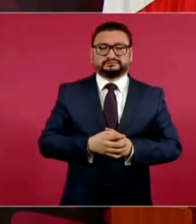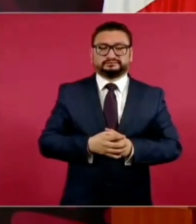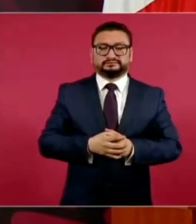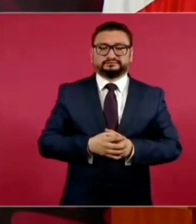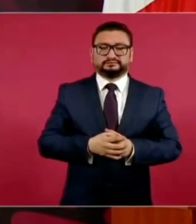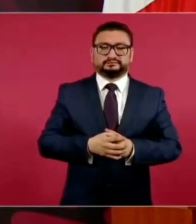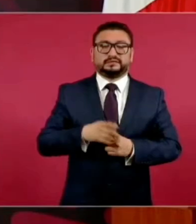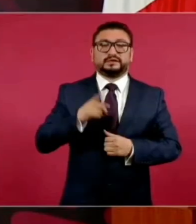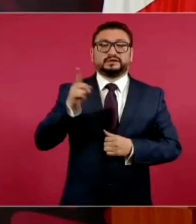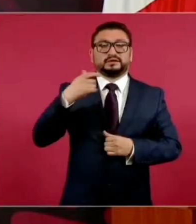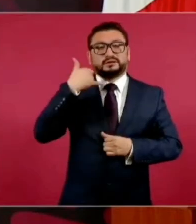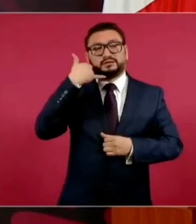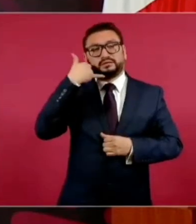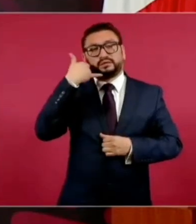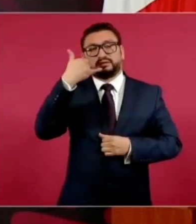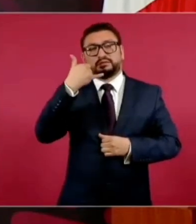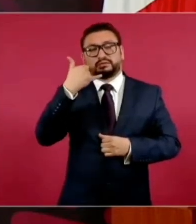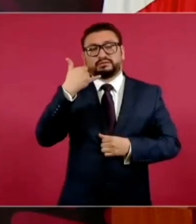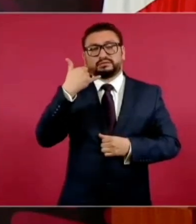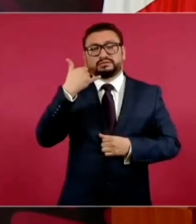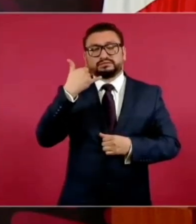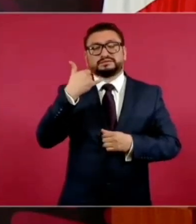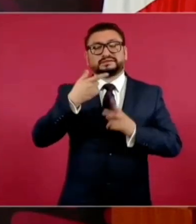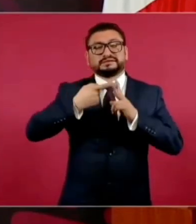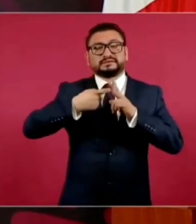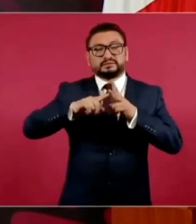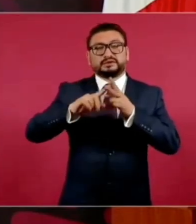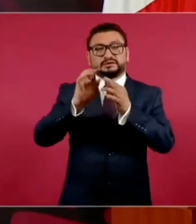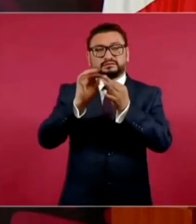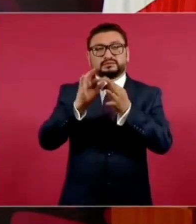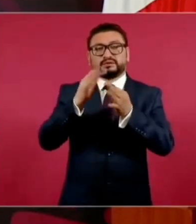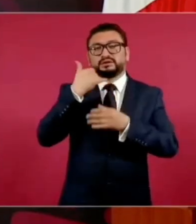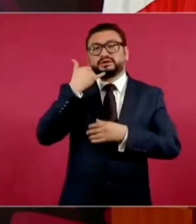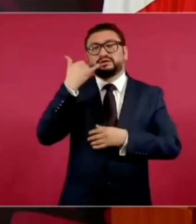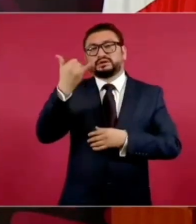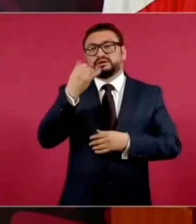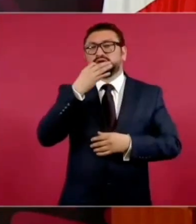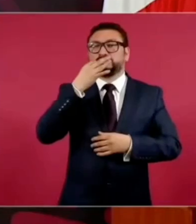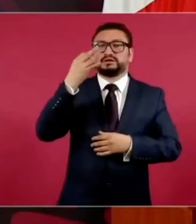Y empiezan a hablar por teléfono y le dice,